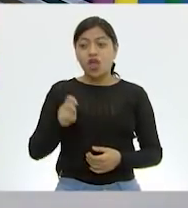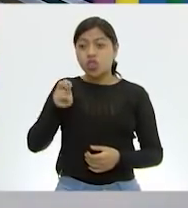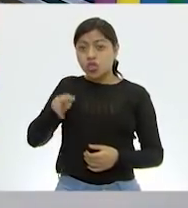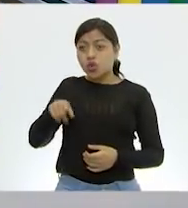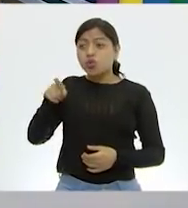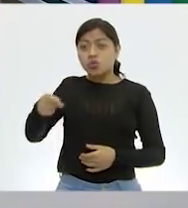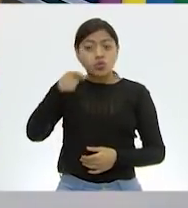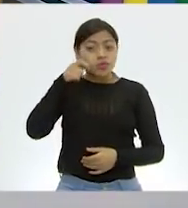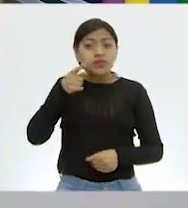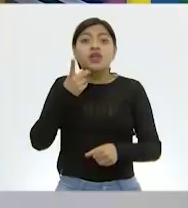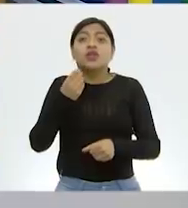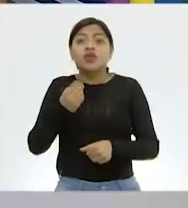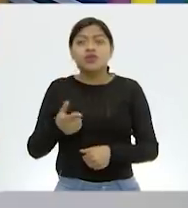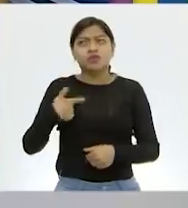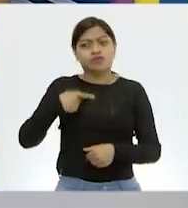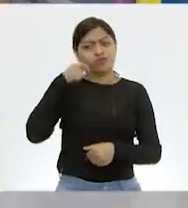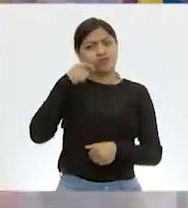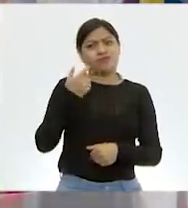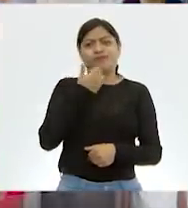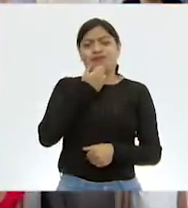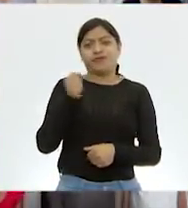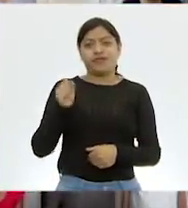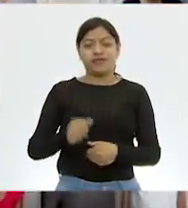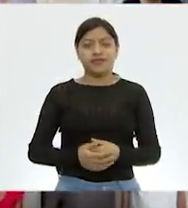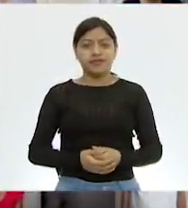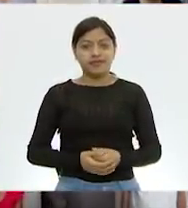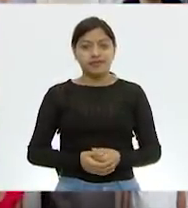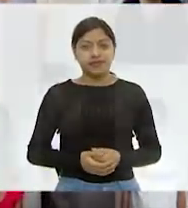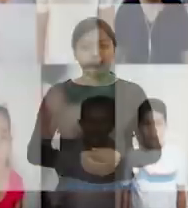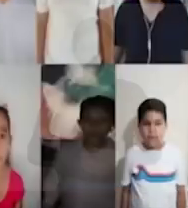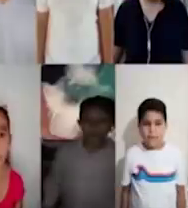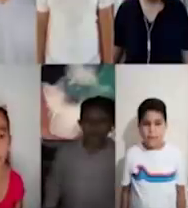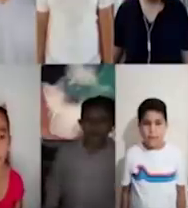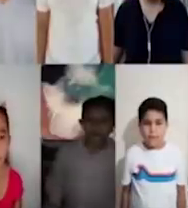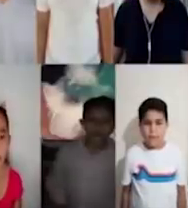explorar? Yo soy un gran explorador y quiero ir a explorar.